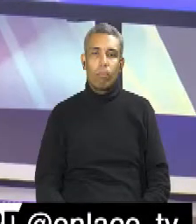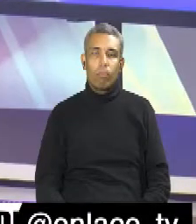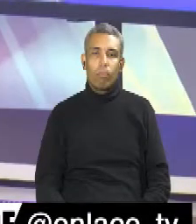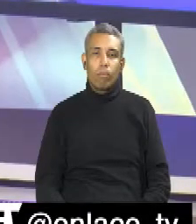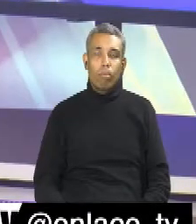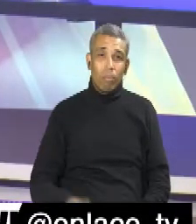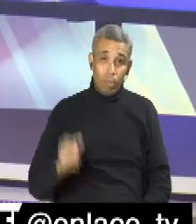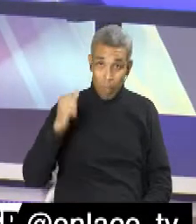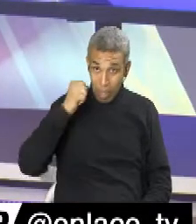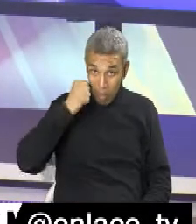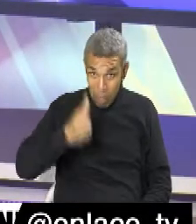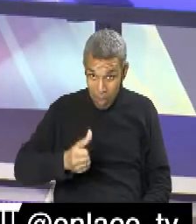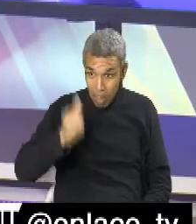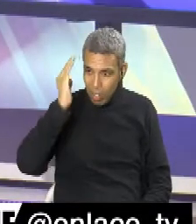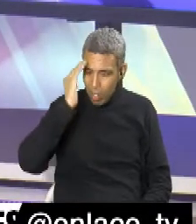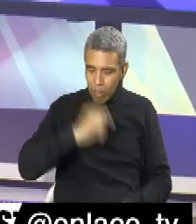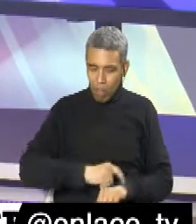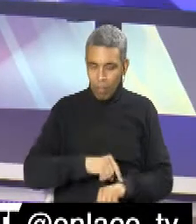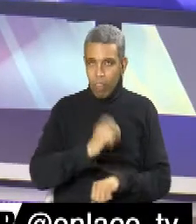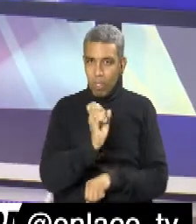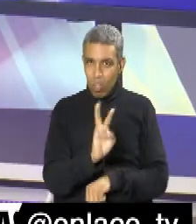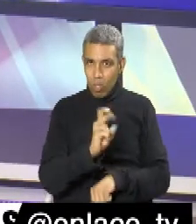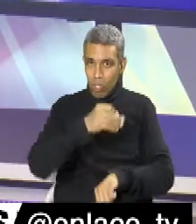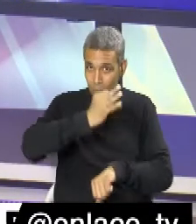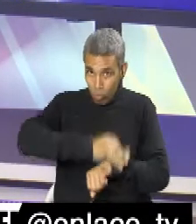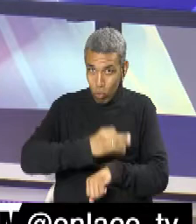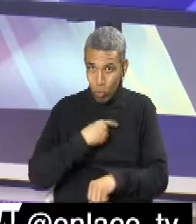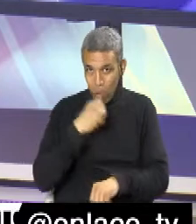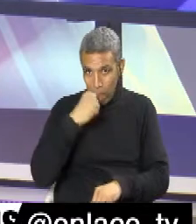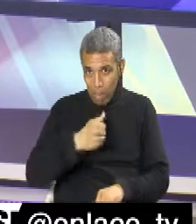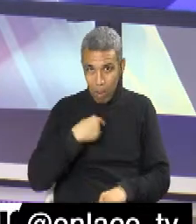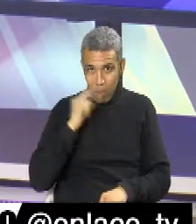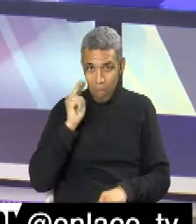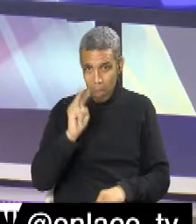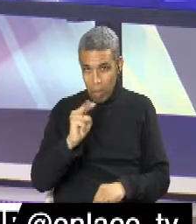Mañana los esperamos de nuevo 12 del mediodía para contarles más de lo que pasa